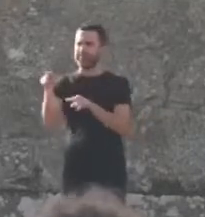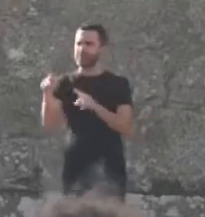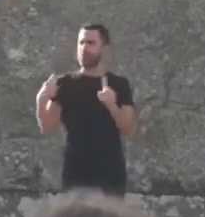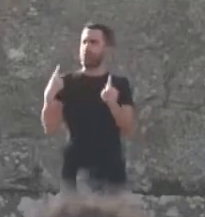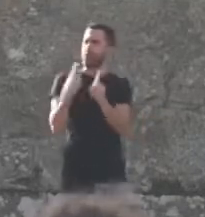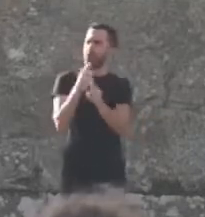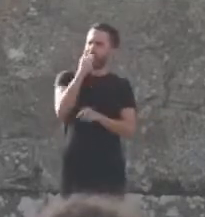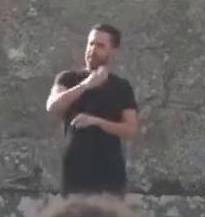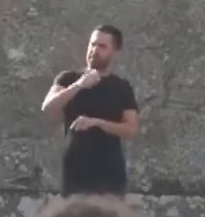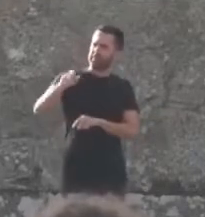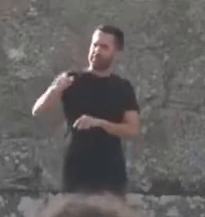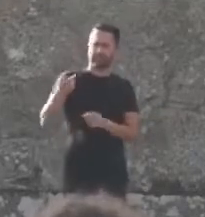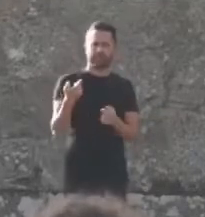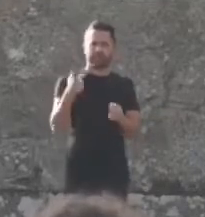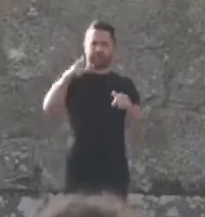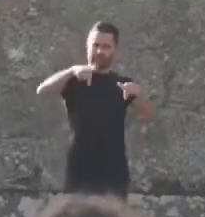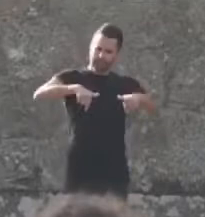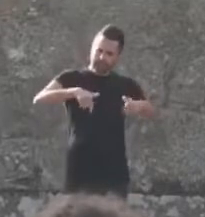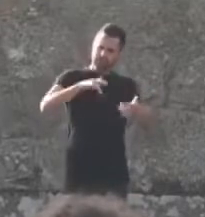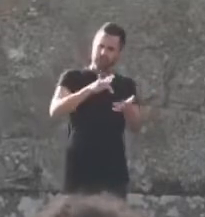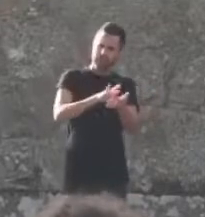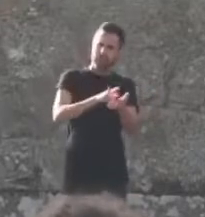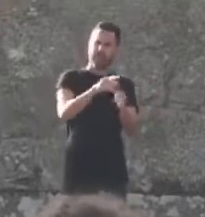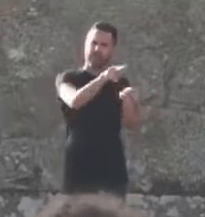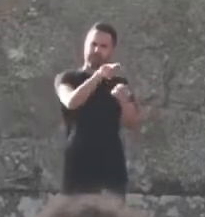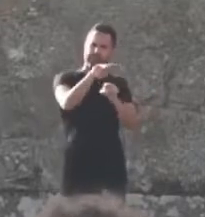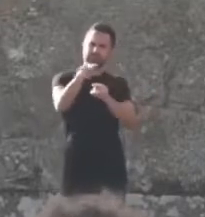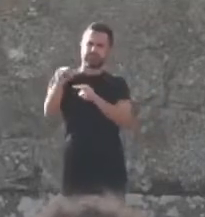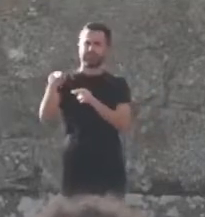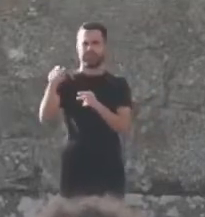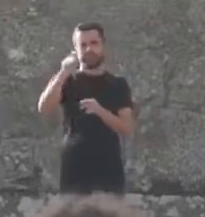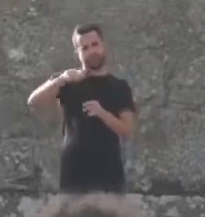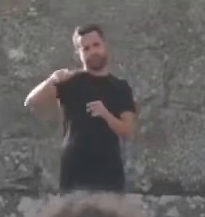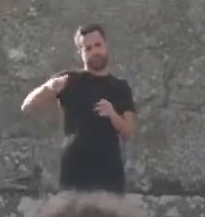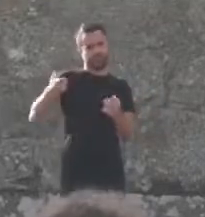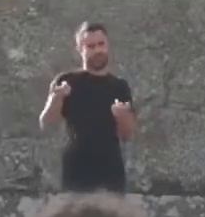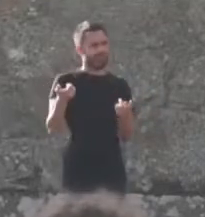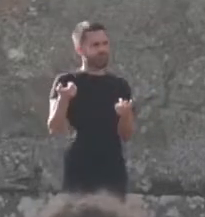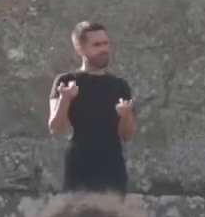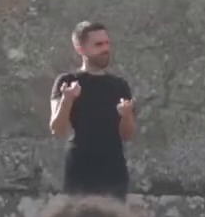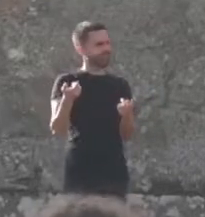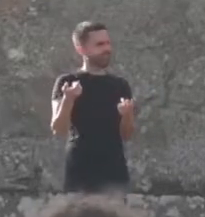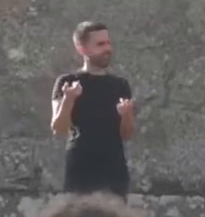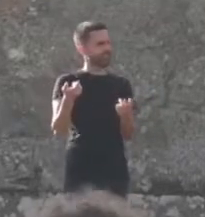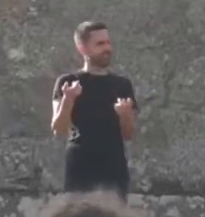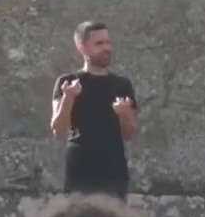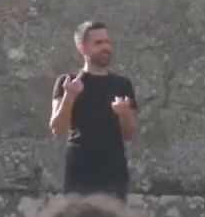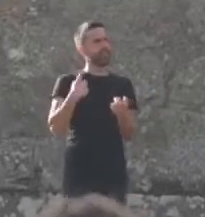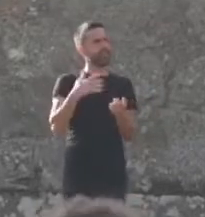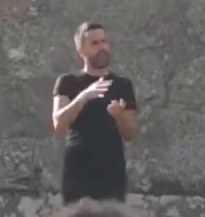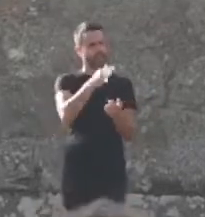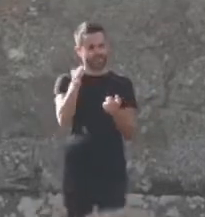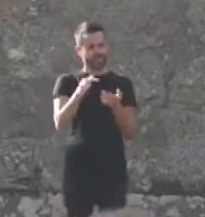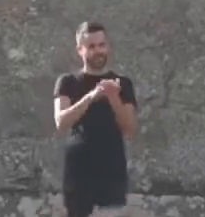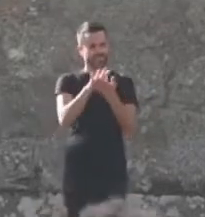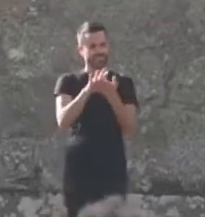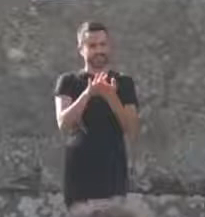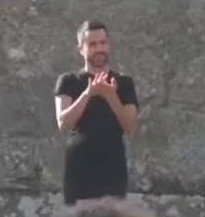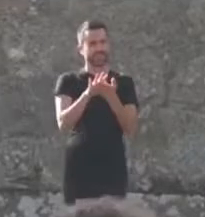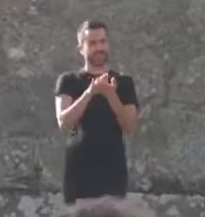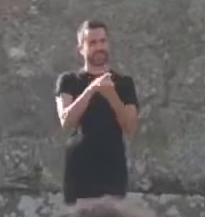neste lugar, houve crimes contra as persoas, pero estamos falando de algo moito máis que iso. Estamos falando de